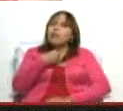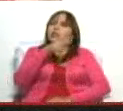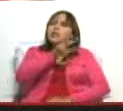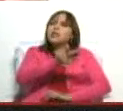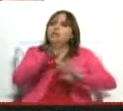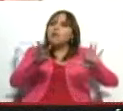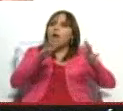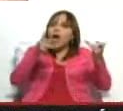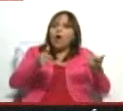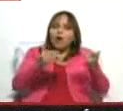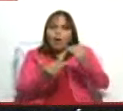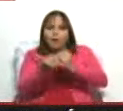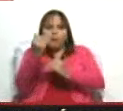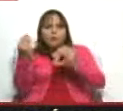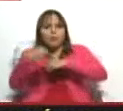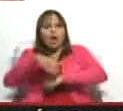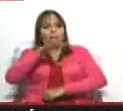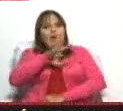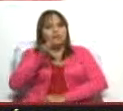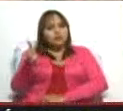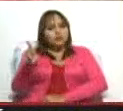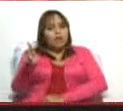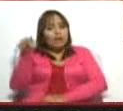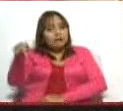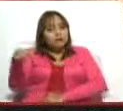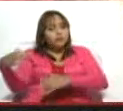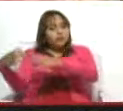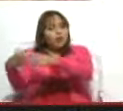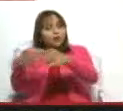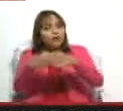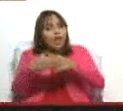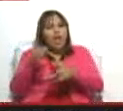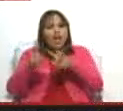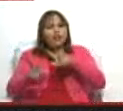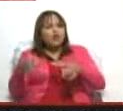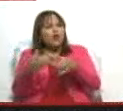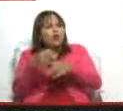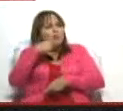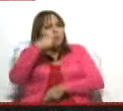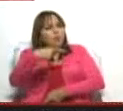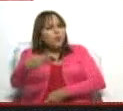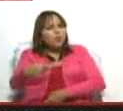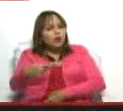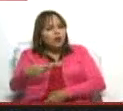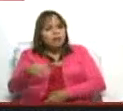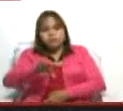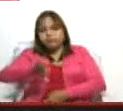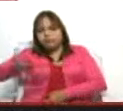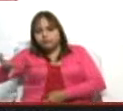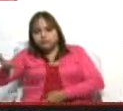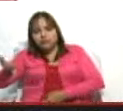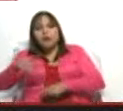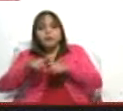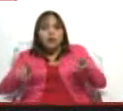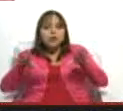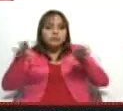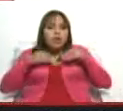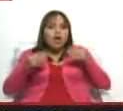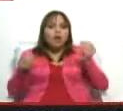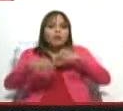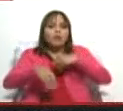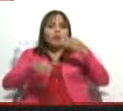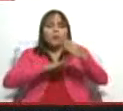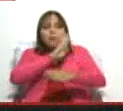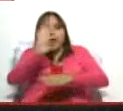sectores que, bueno, que se habían mantenido un poco más alejados, pero cumpliendo el acuerdo de Barbados, que es el